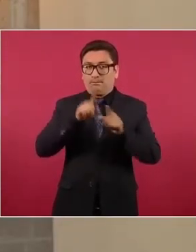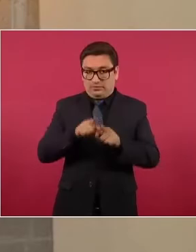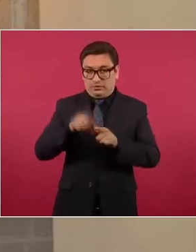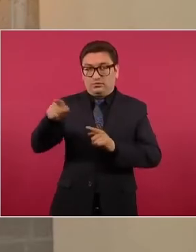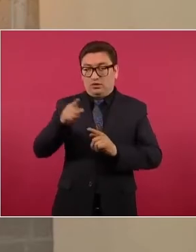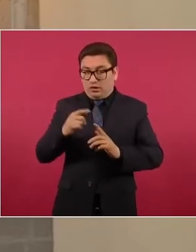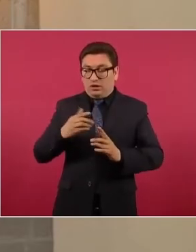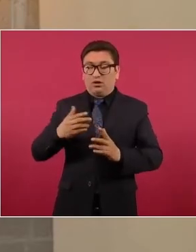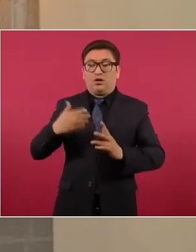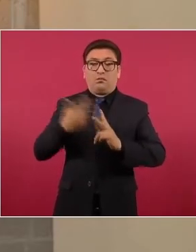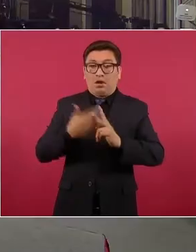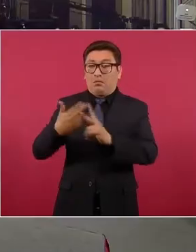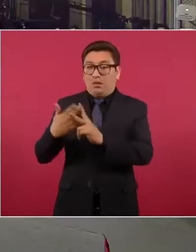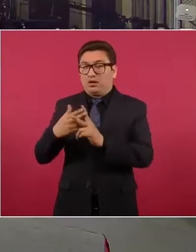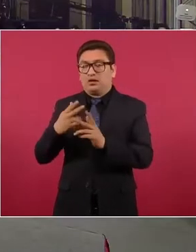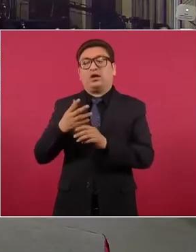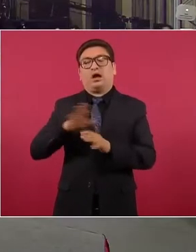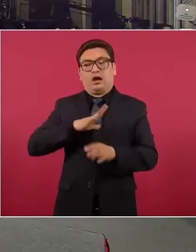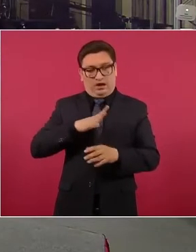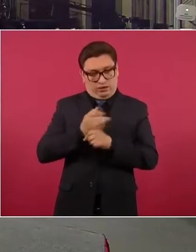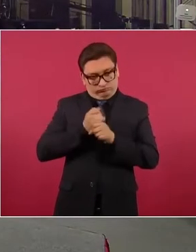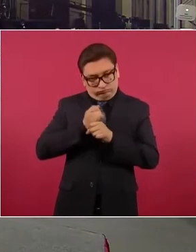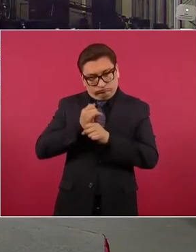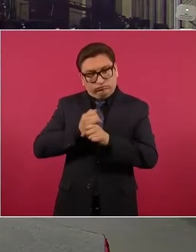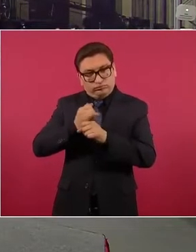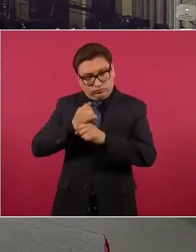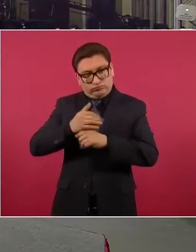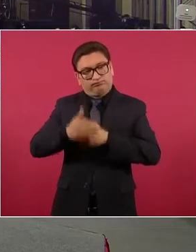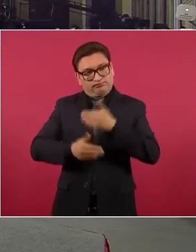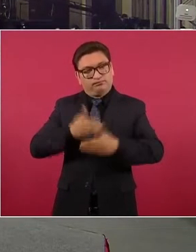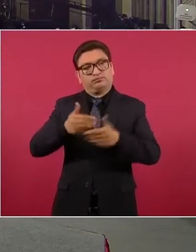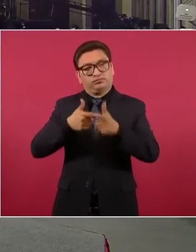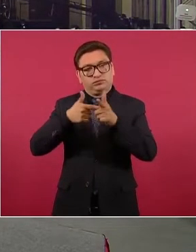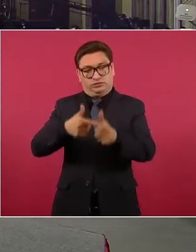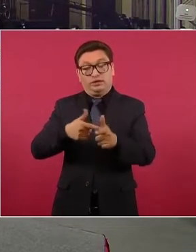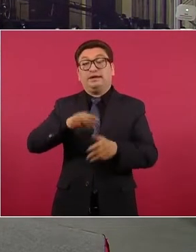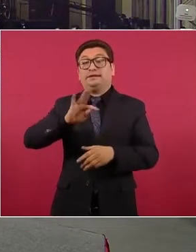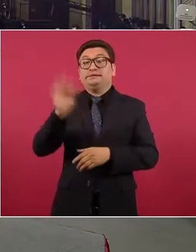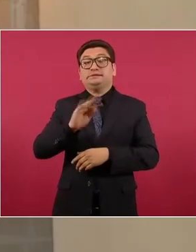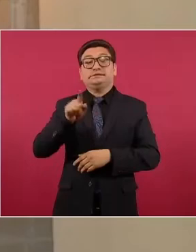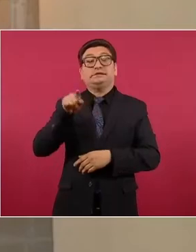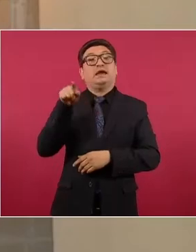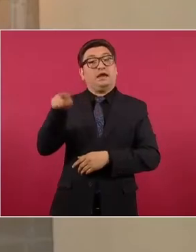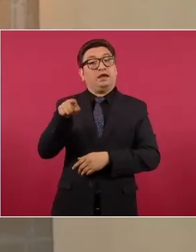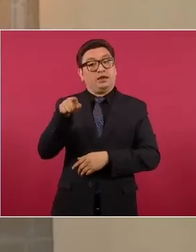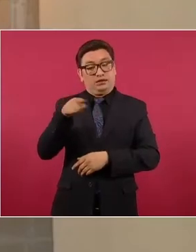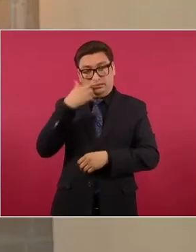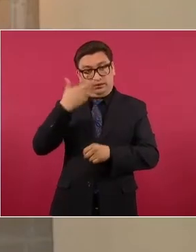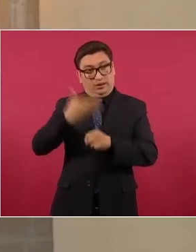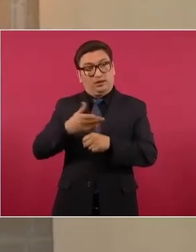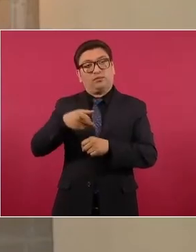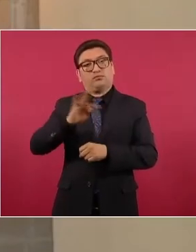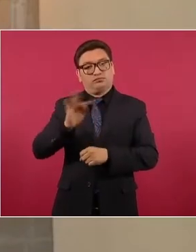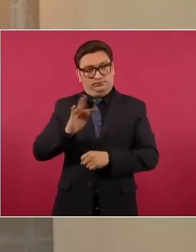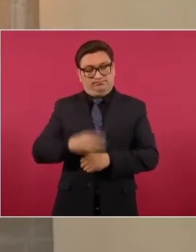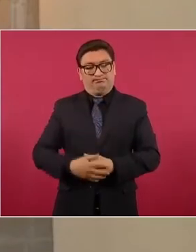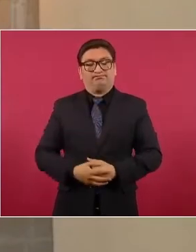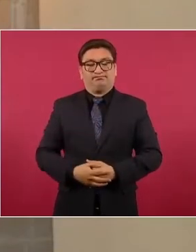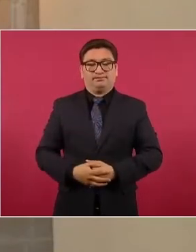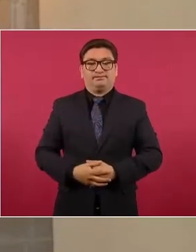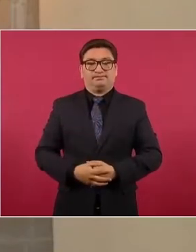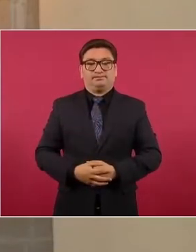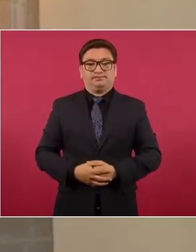homicidio, las cuales continúan en proceso de investigación, por lo cual se le podrían acumular otros procesos de carácter penal.